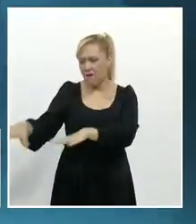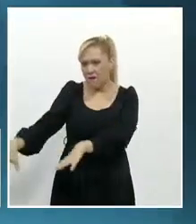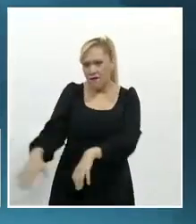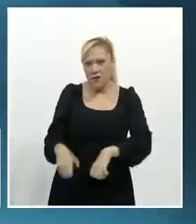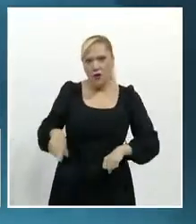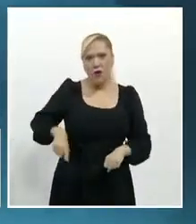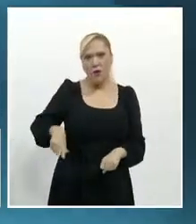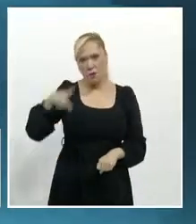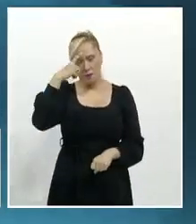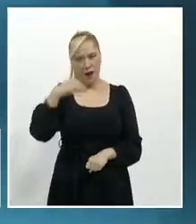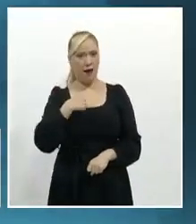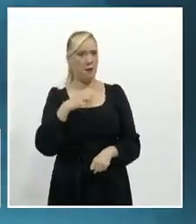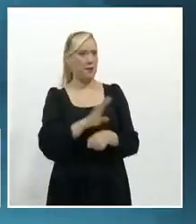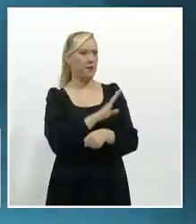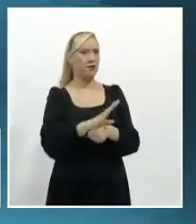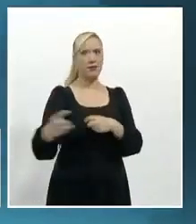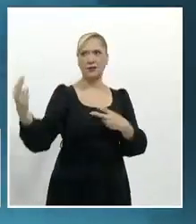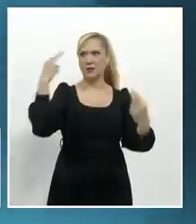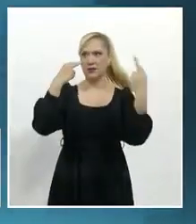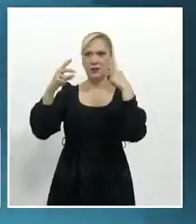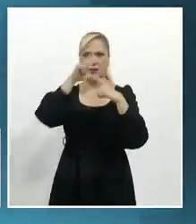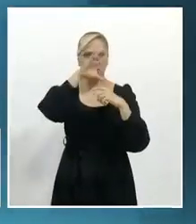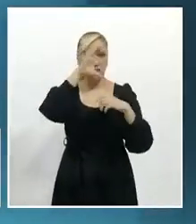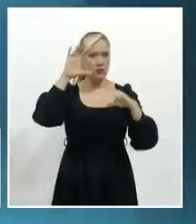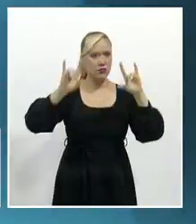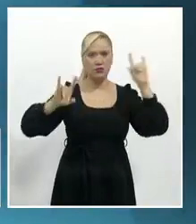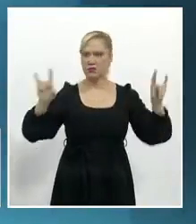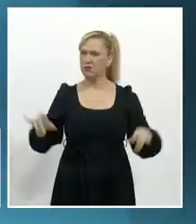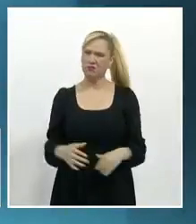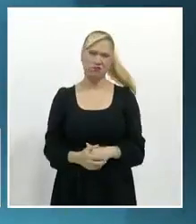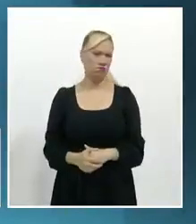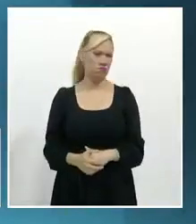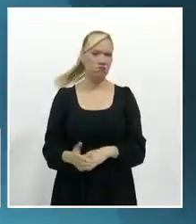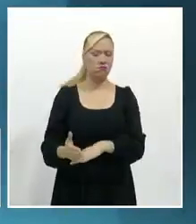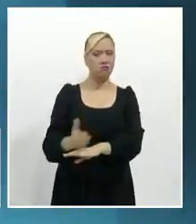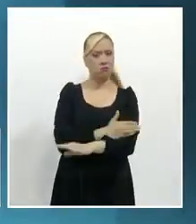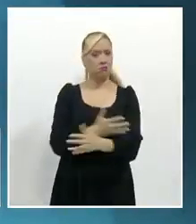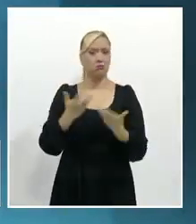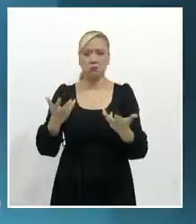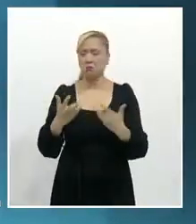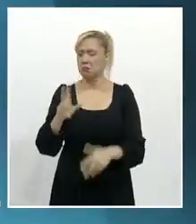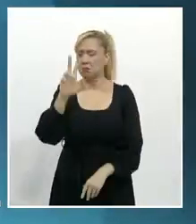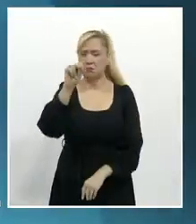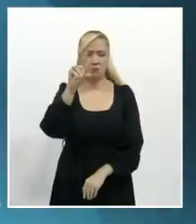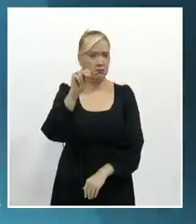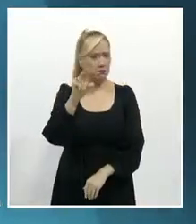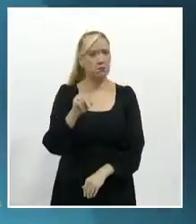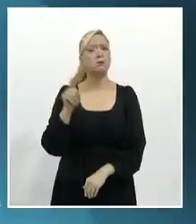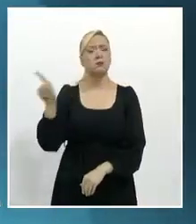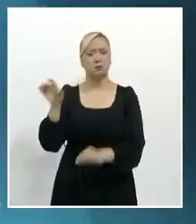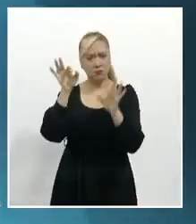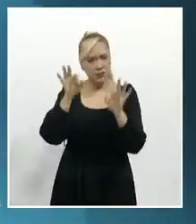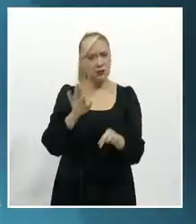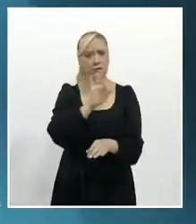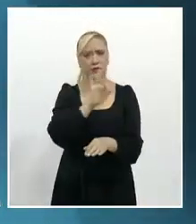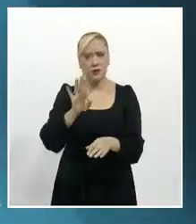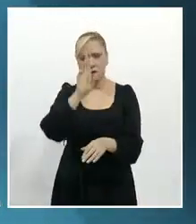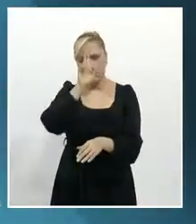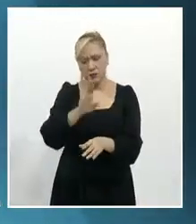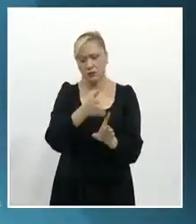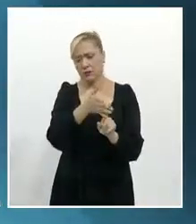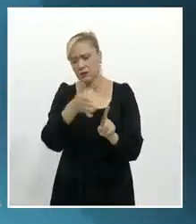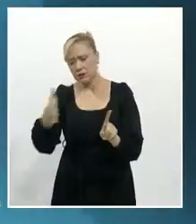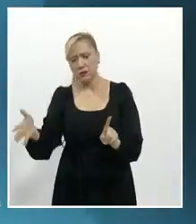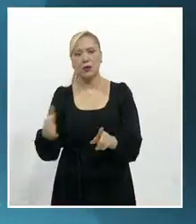promoción personal, además de declarar inexistentes los actos anticipados de campaña y el uso inapropiado de programas